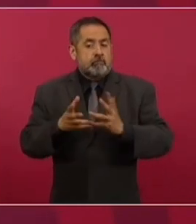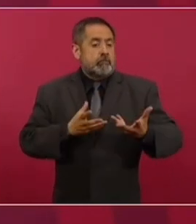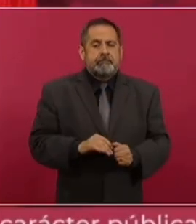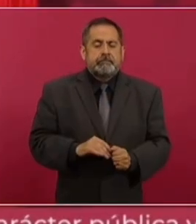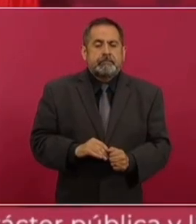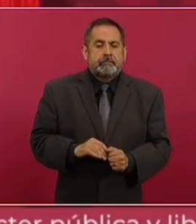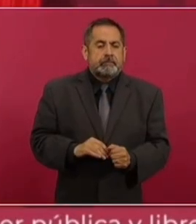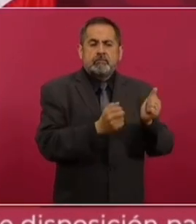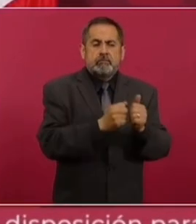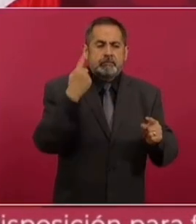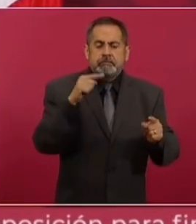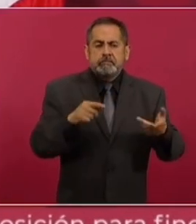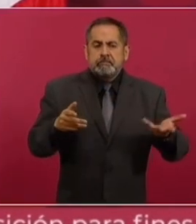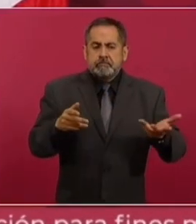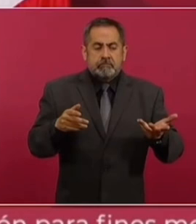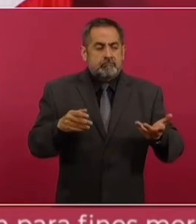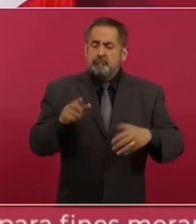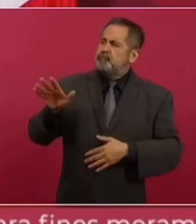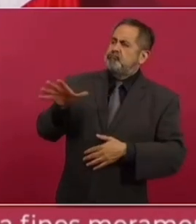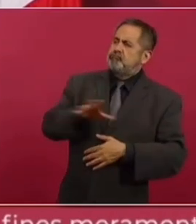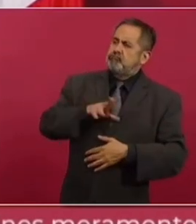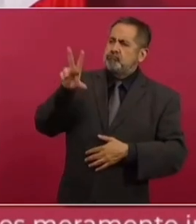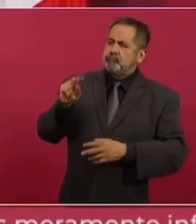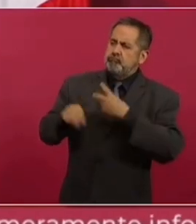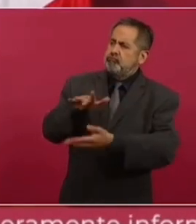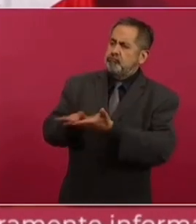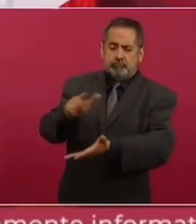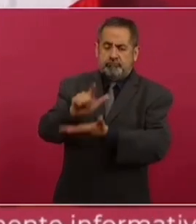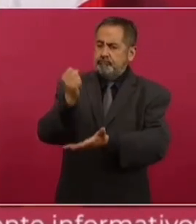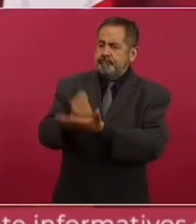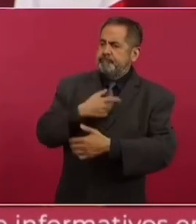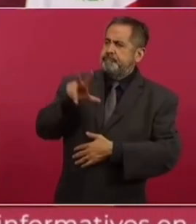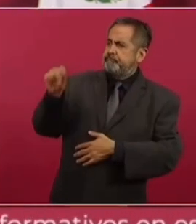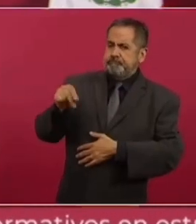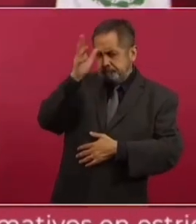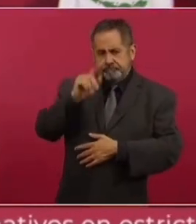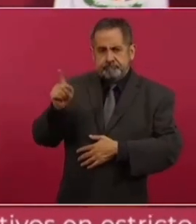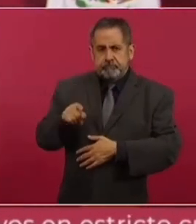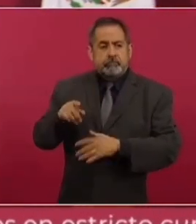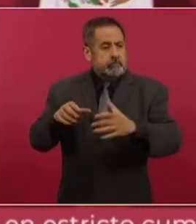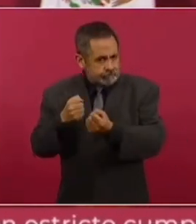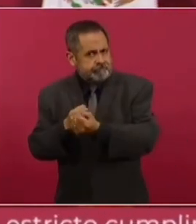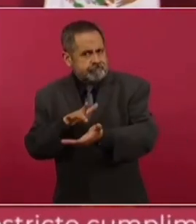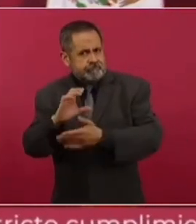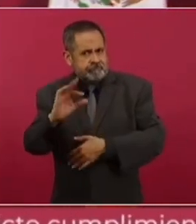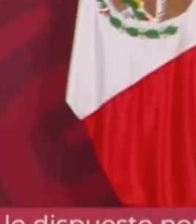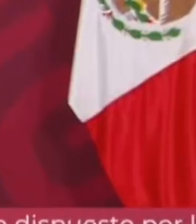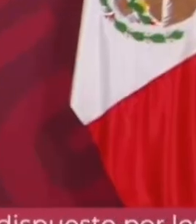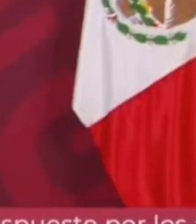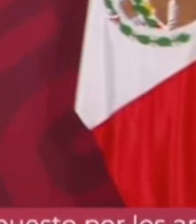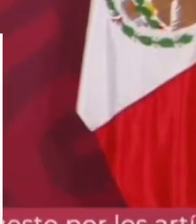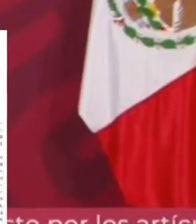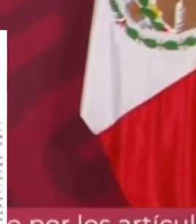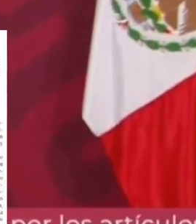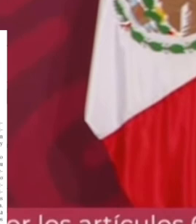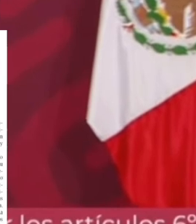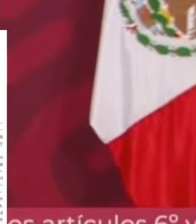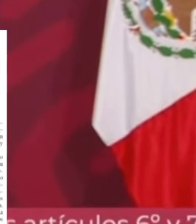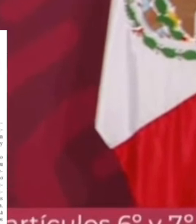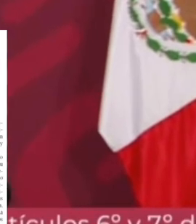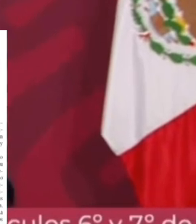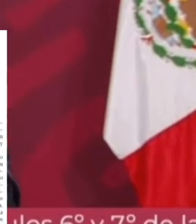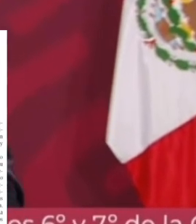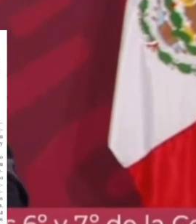se reunieron para expresar que no van a apoyar la iniciativa que presentamos para fortalecer a la Comisión Federal de Electricidad y